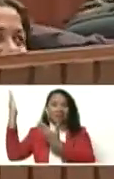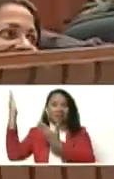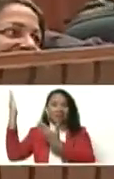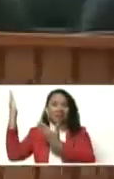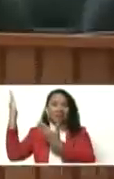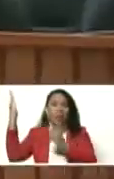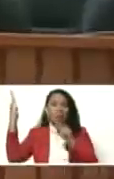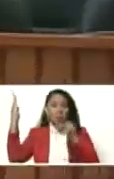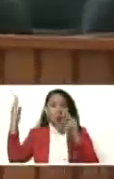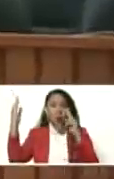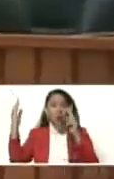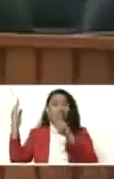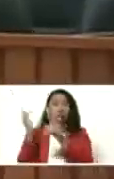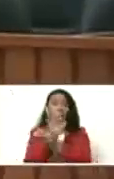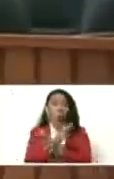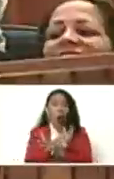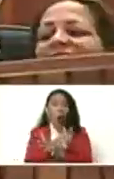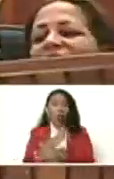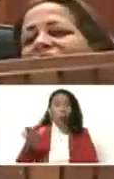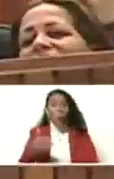¿Tuviste el juego de Messi?